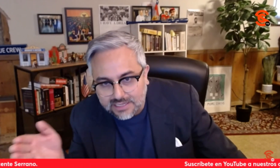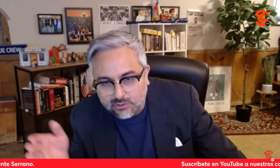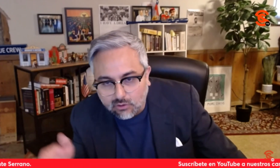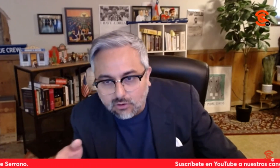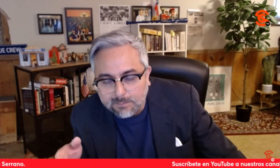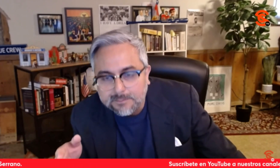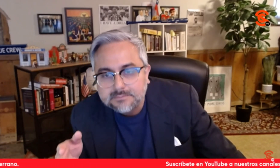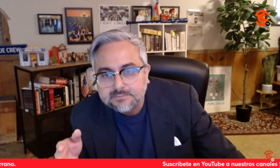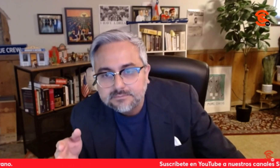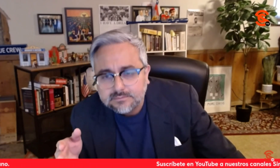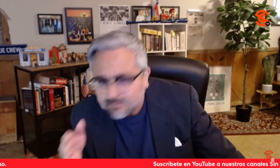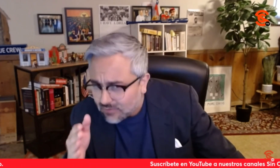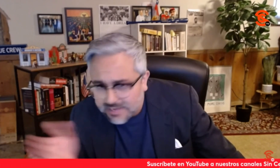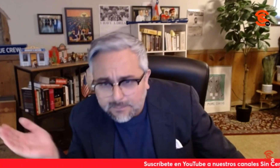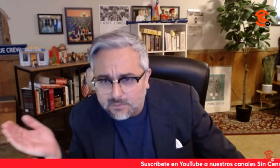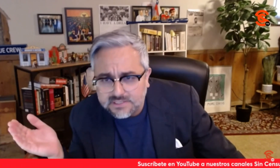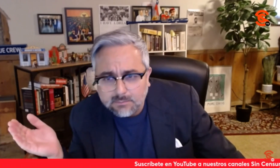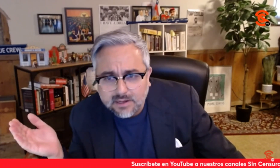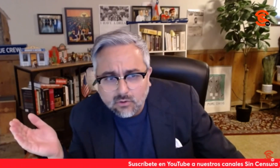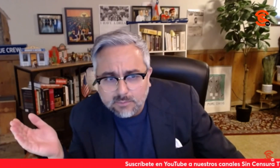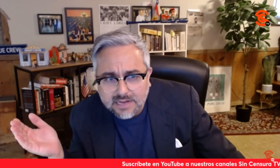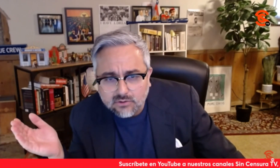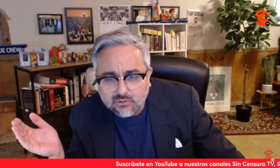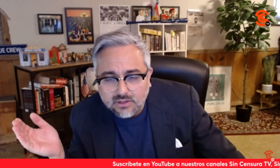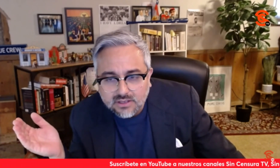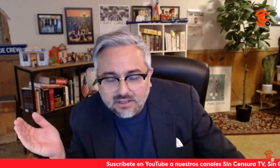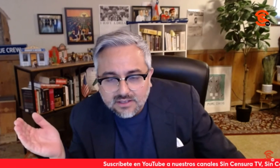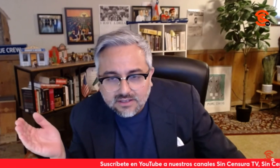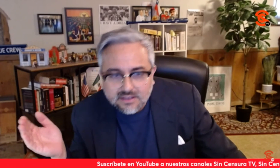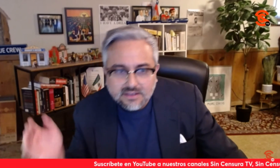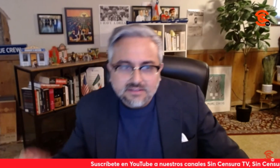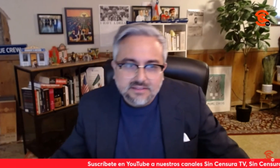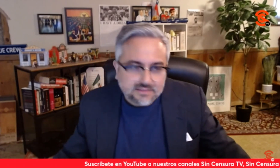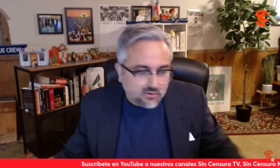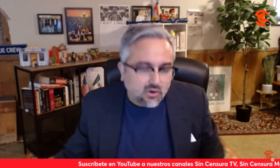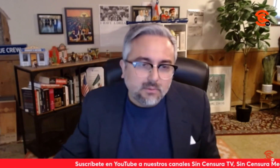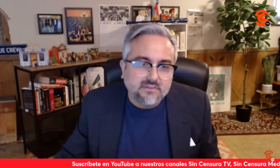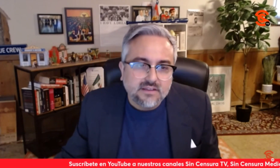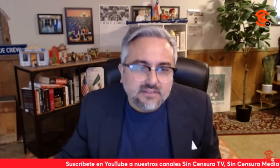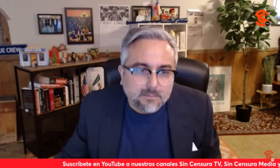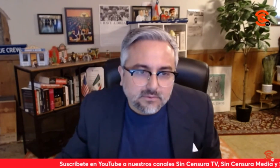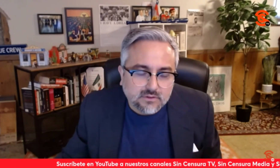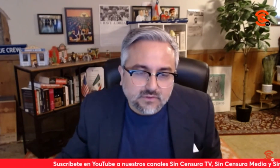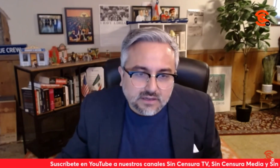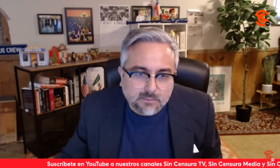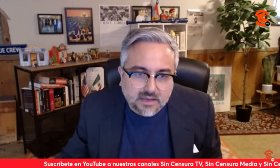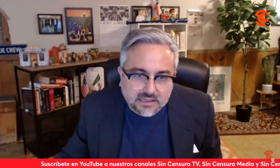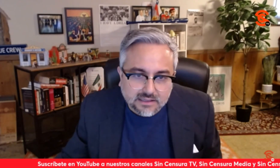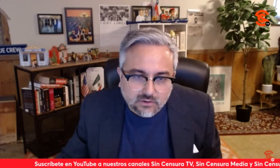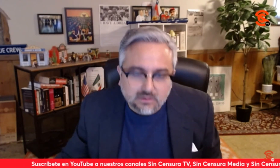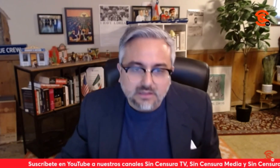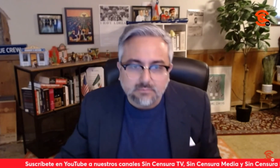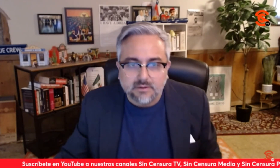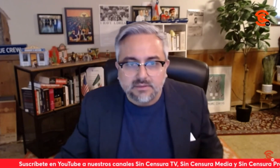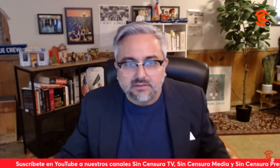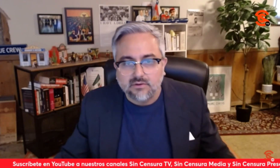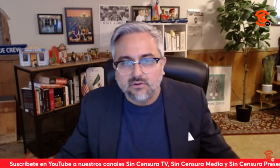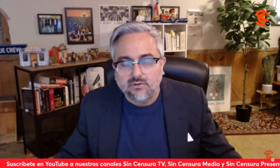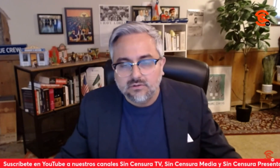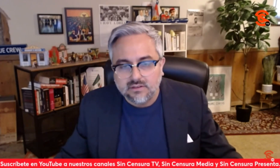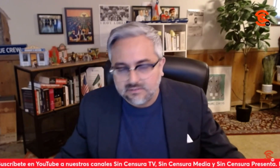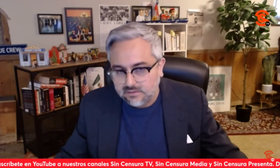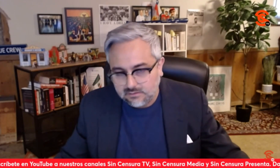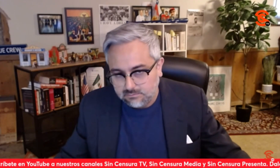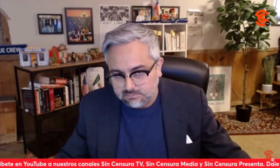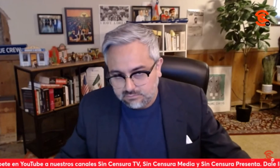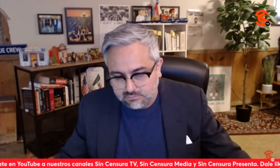confrontarlos a él y a Trump, y aprovechan para golpearlos. Detalló cómo es que en tiempos de Felipe Calderón le